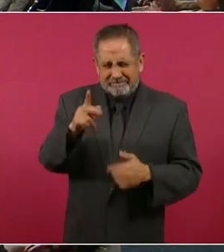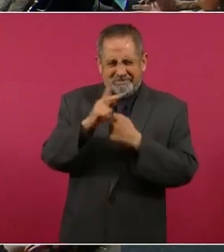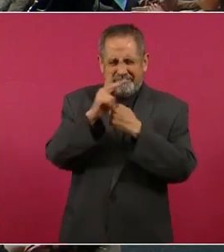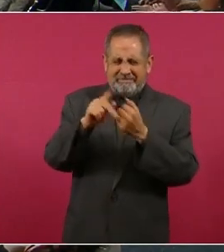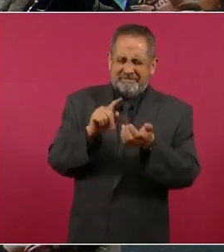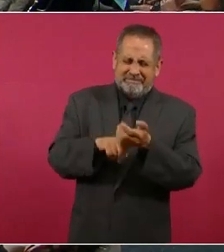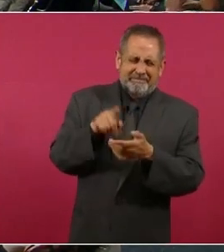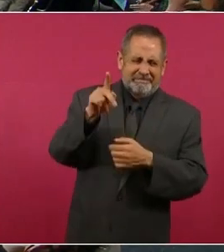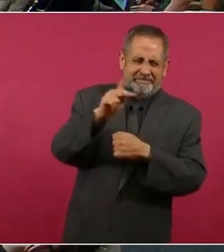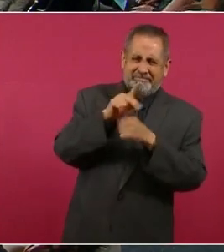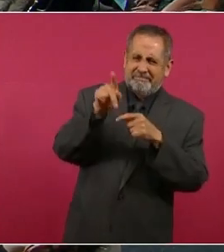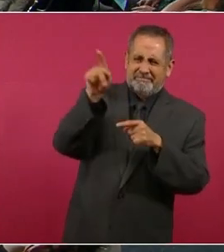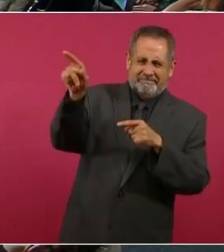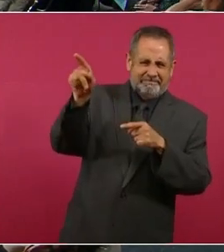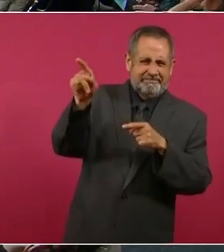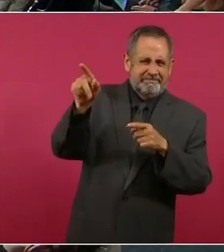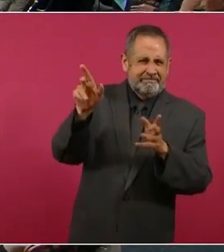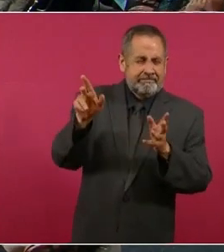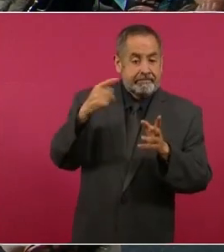Tayikistán.